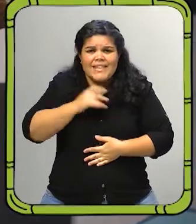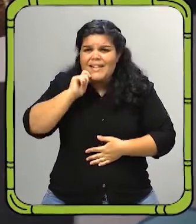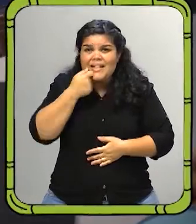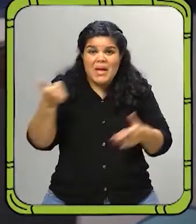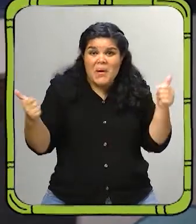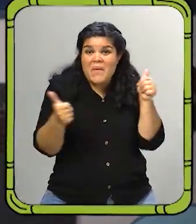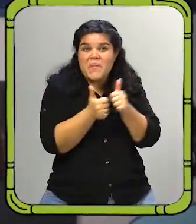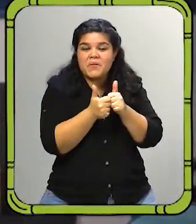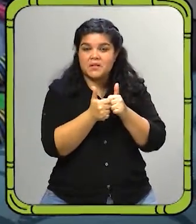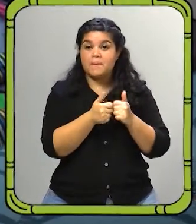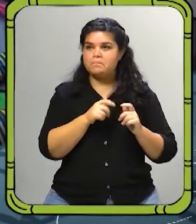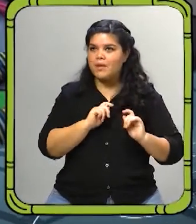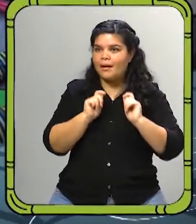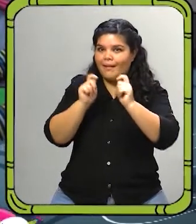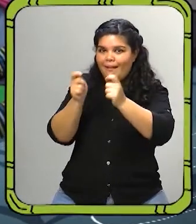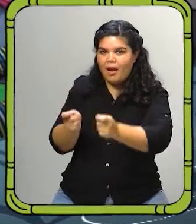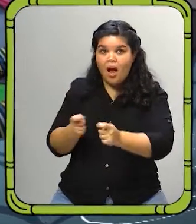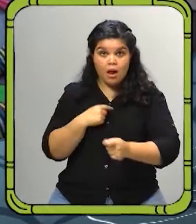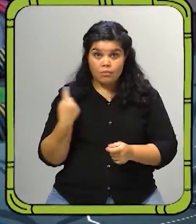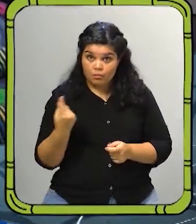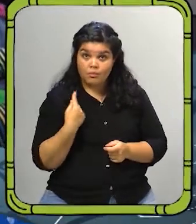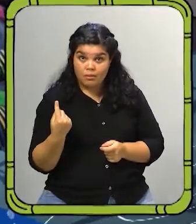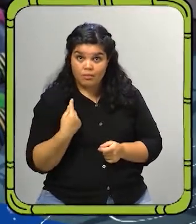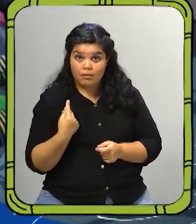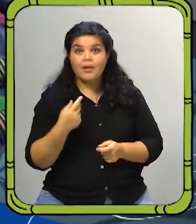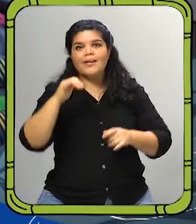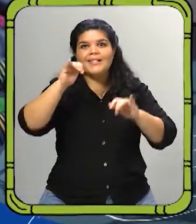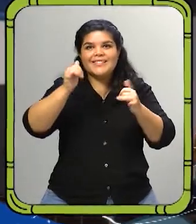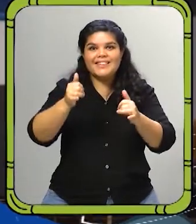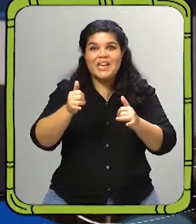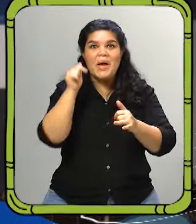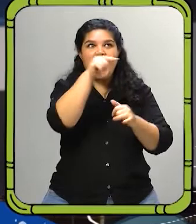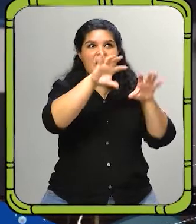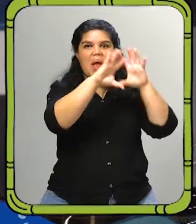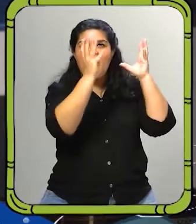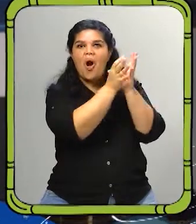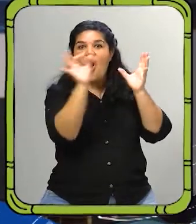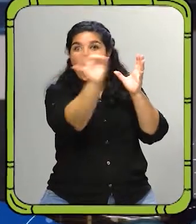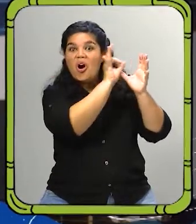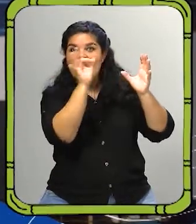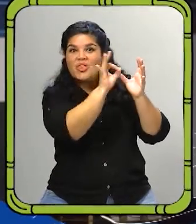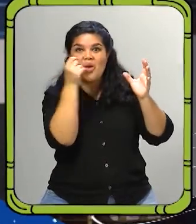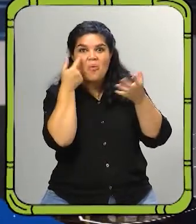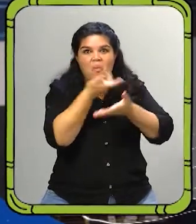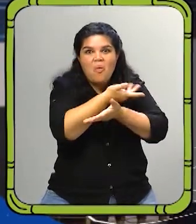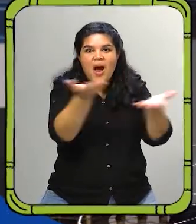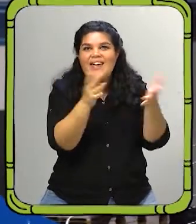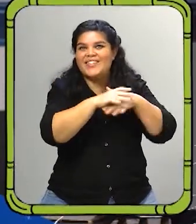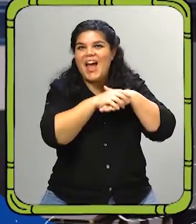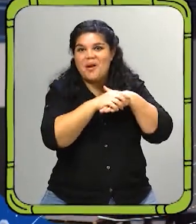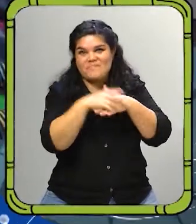Quiero regalarles. ¿A nosotros? Sí, para que se lleven a su planeta y le muestren la música a sus amigos. Padres también.